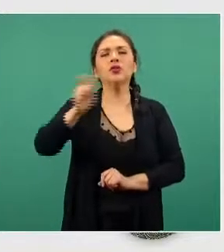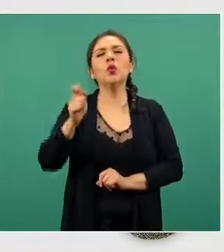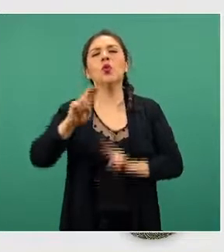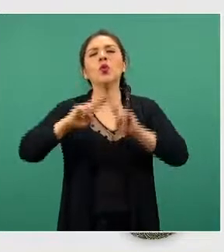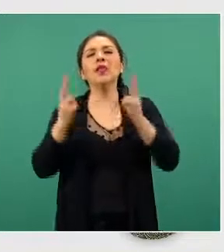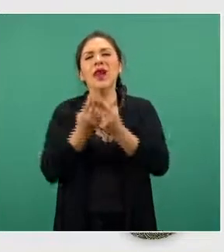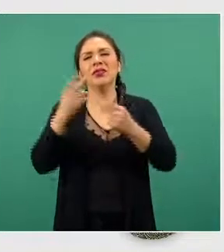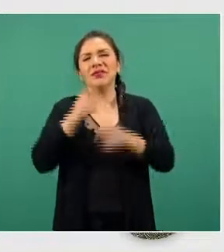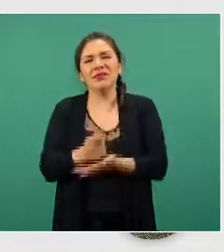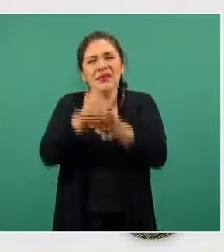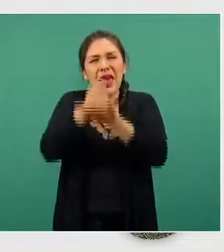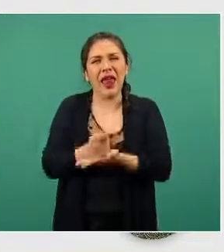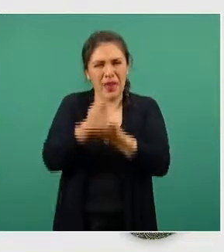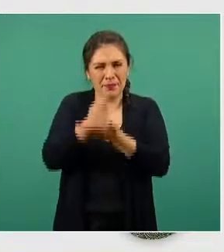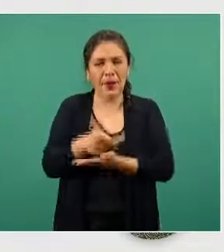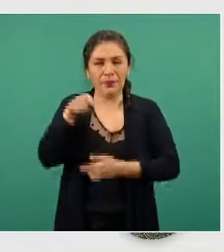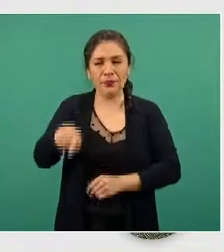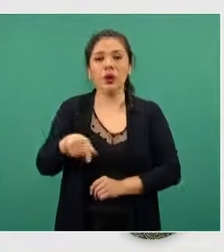Intensiva,